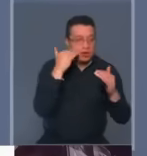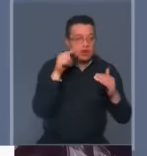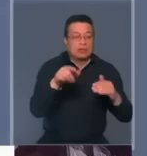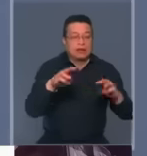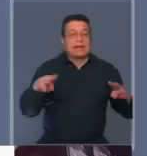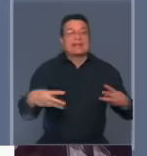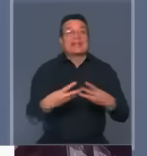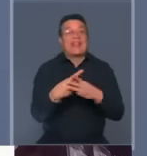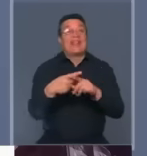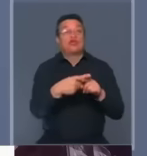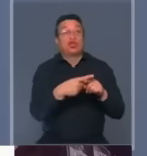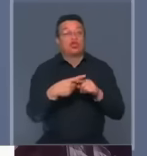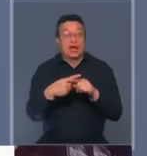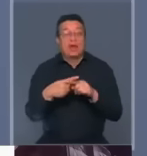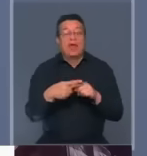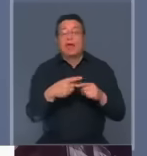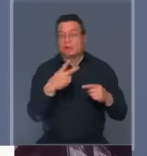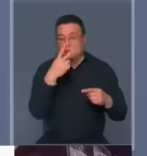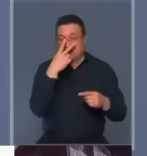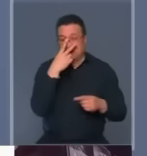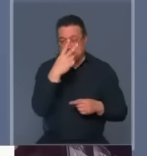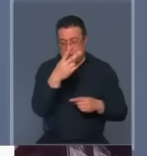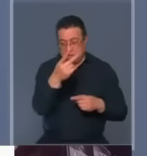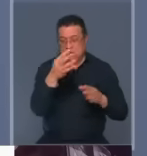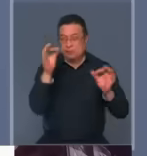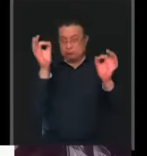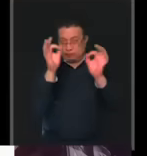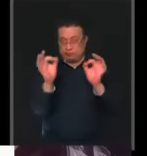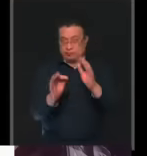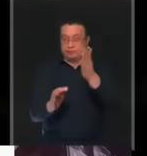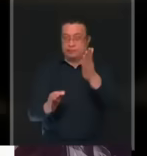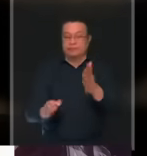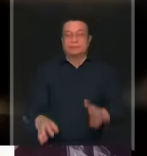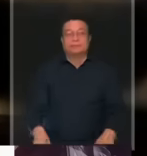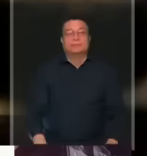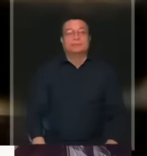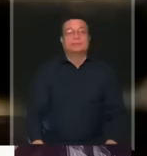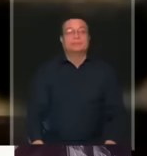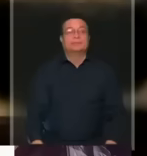redes sociales? Véalo en el siguiente reportaje.